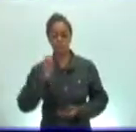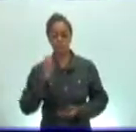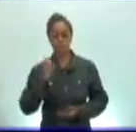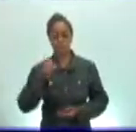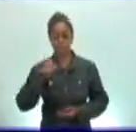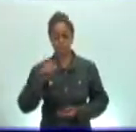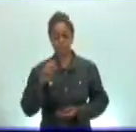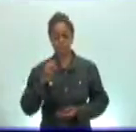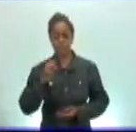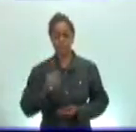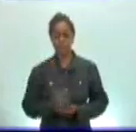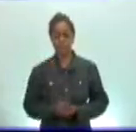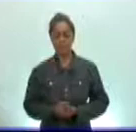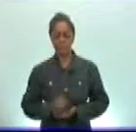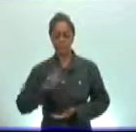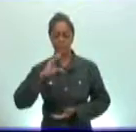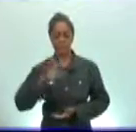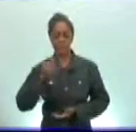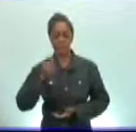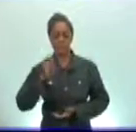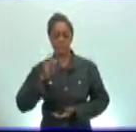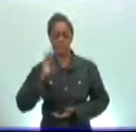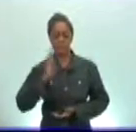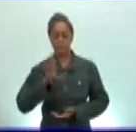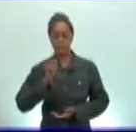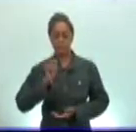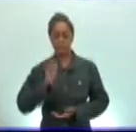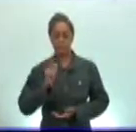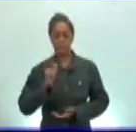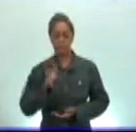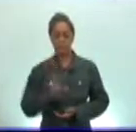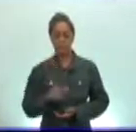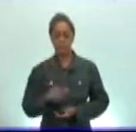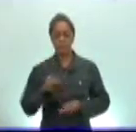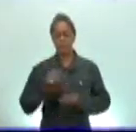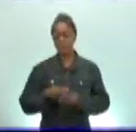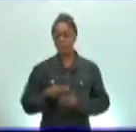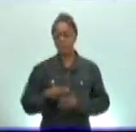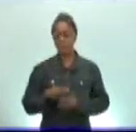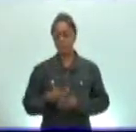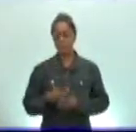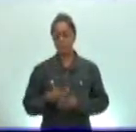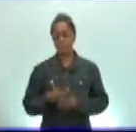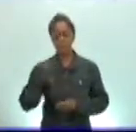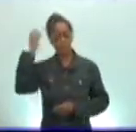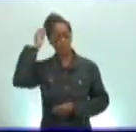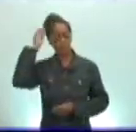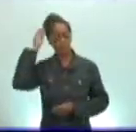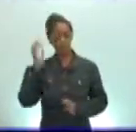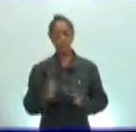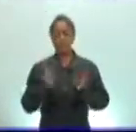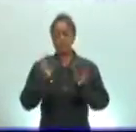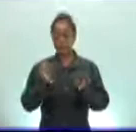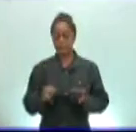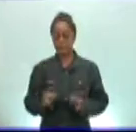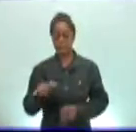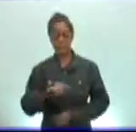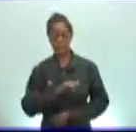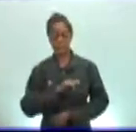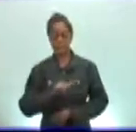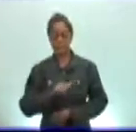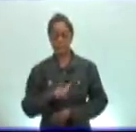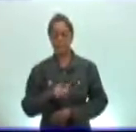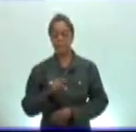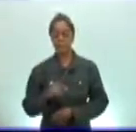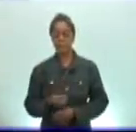Martín, Carlos Prío Socarrás, los llamados gobernadores auténticos, y que también